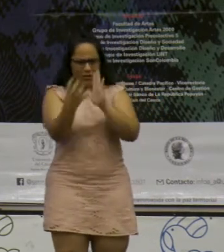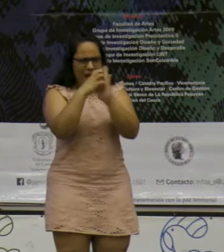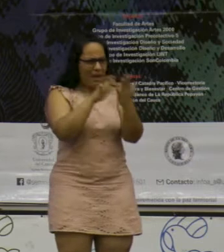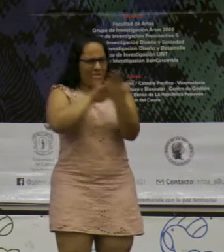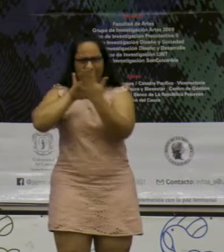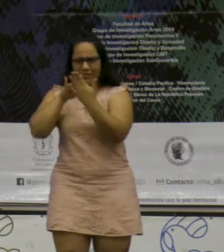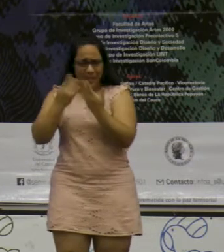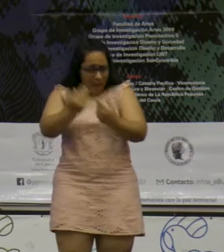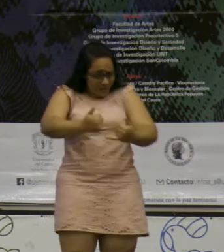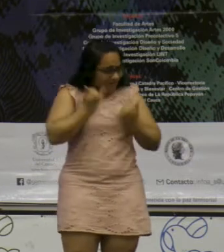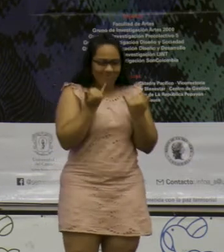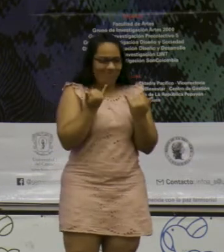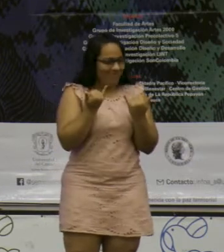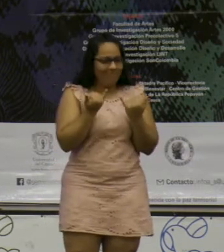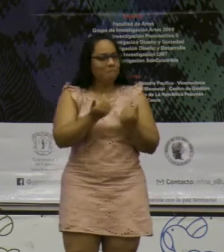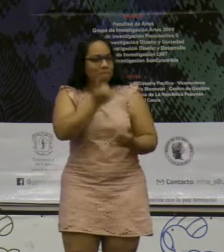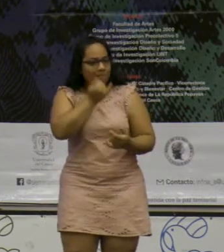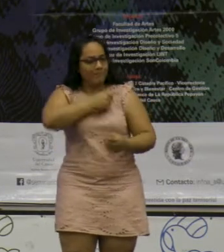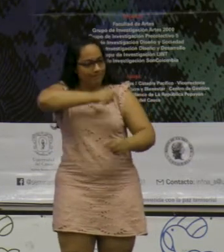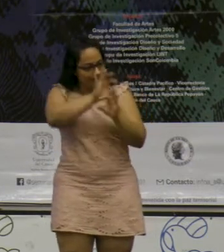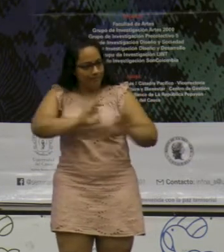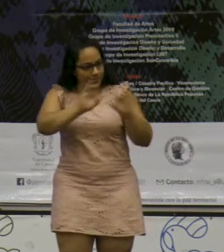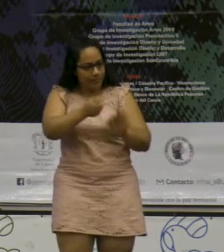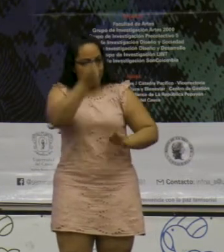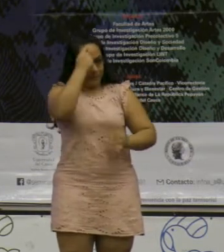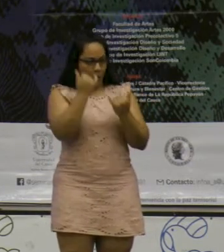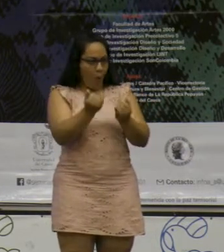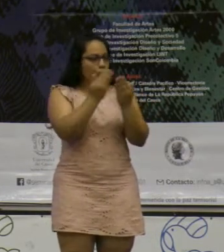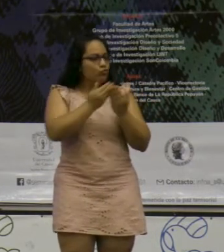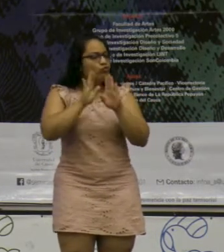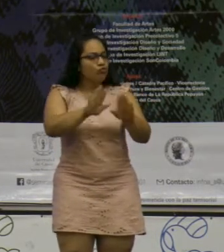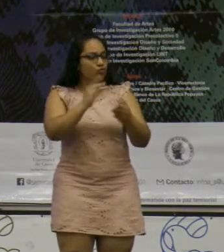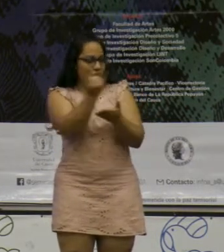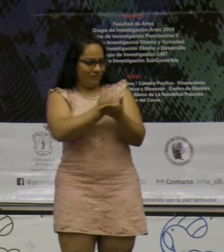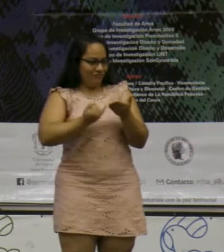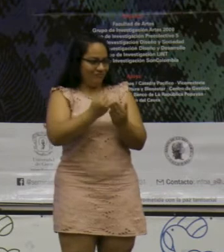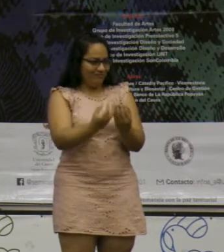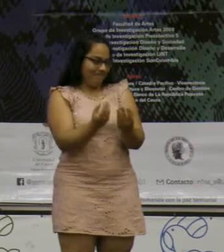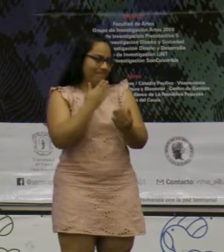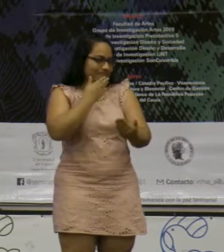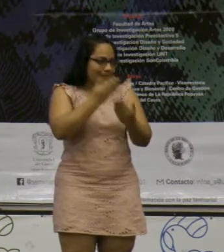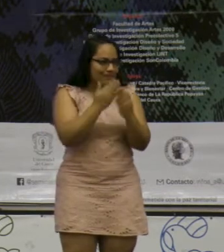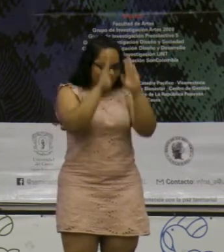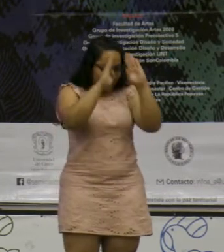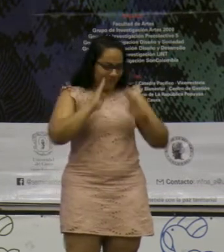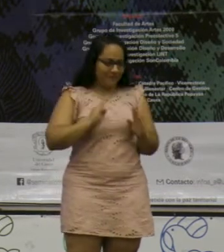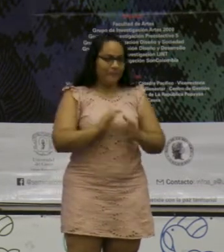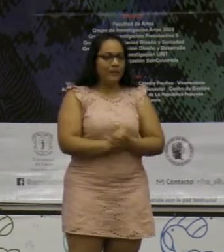nosotros no construimos. Y creo que es la gran lección que queda de estudiar ilustración. Muchas gracias por estar